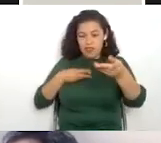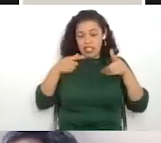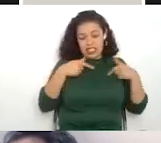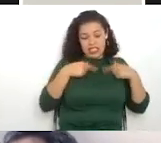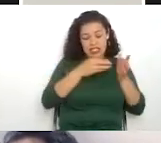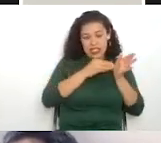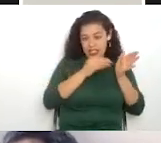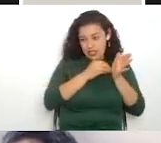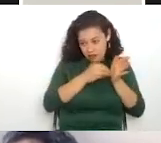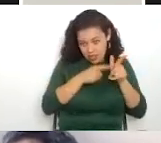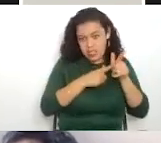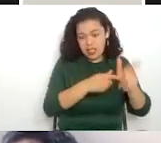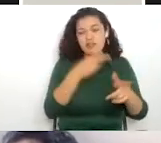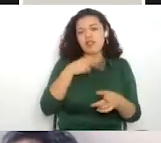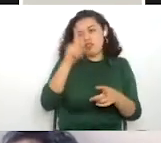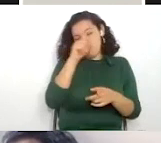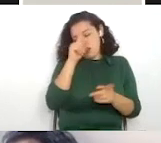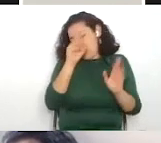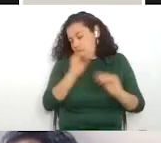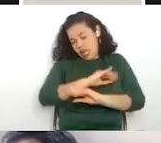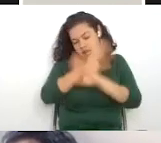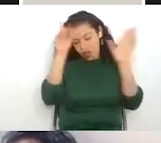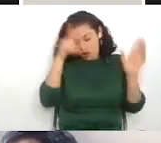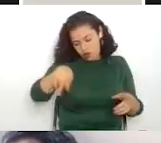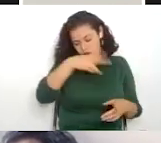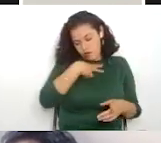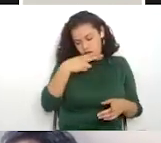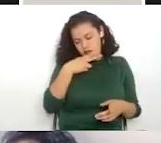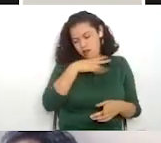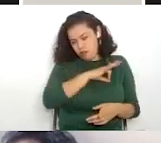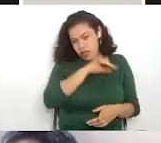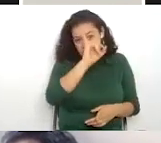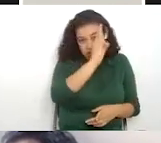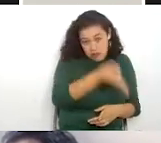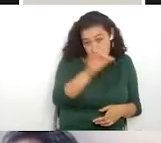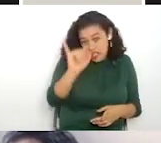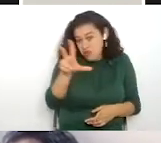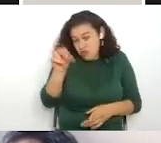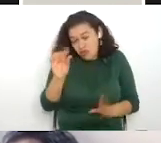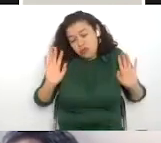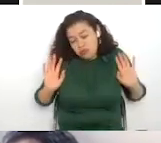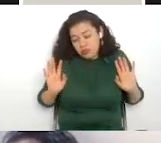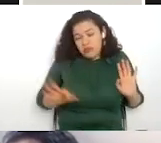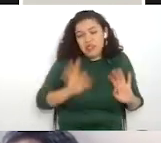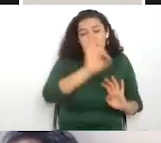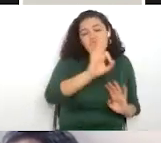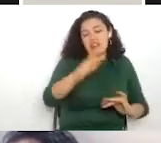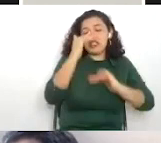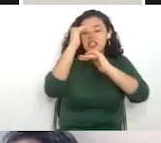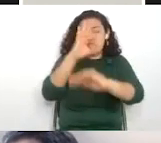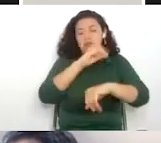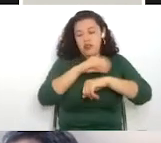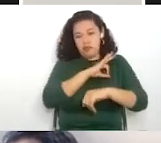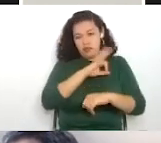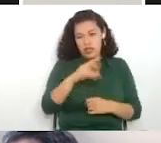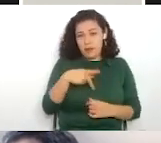una recomendación, por supuesto que ustedes pueden tomarla o no y ponerle fecha de vigencia. Se lo digo,